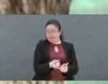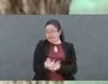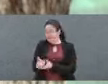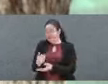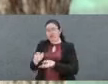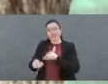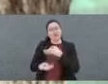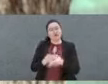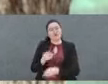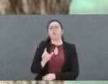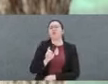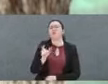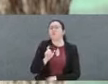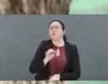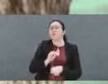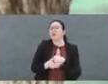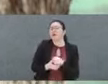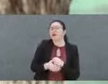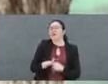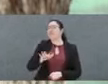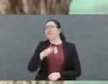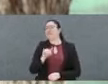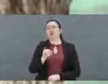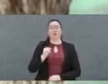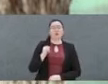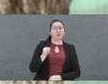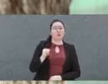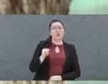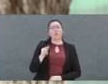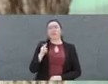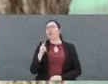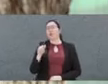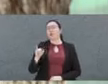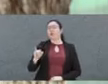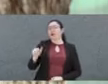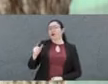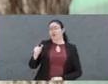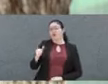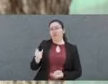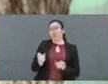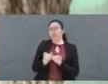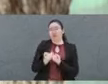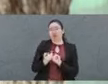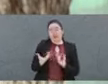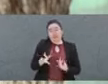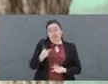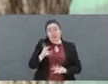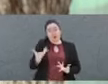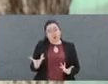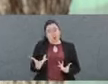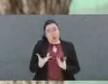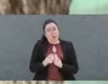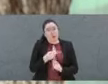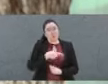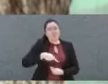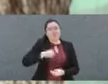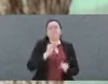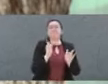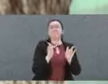por ahí de julio y agosto. Pero vamos a estar muy en contacto con el alcalde y sobre todo con ustedes,